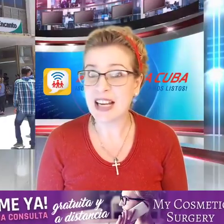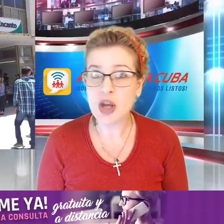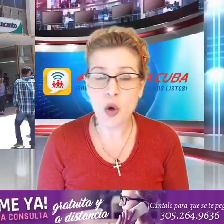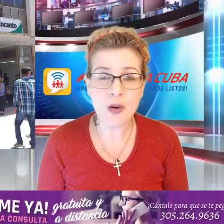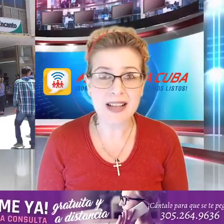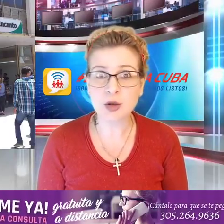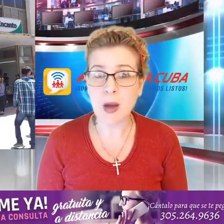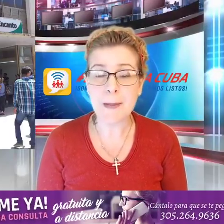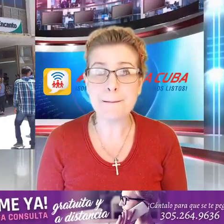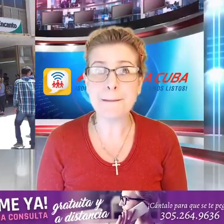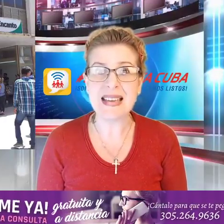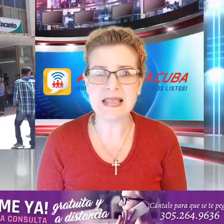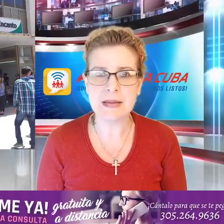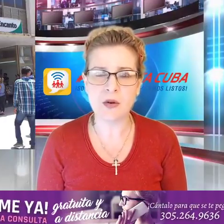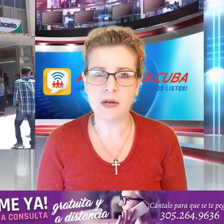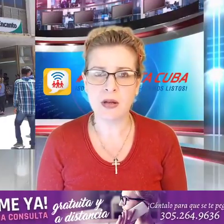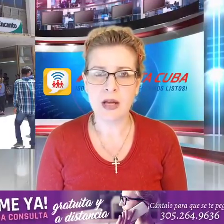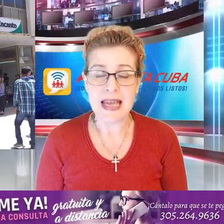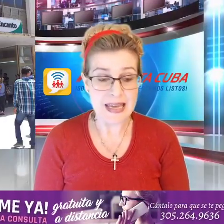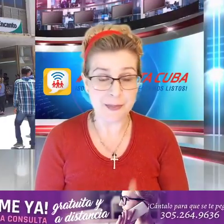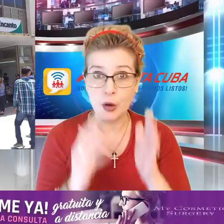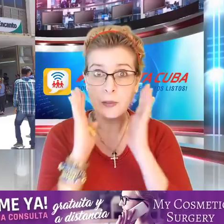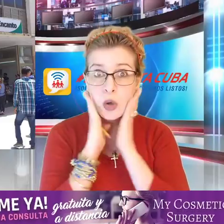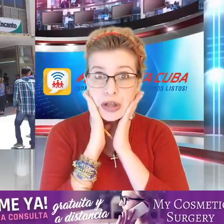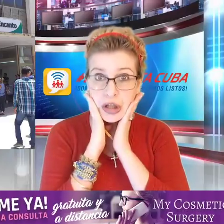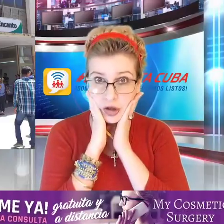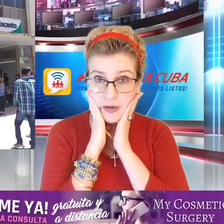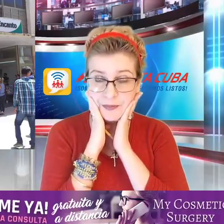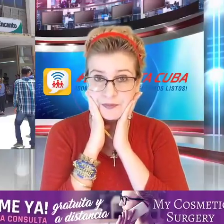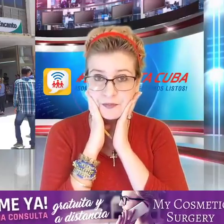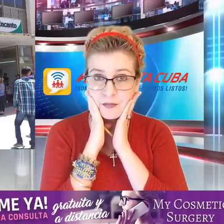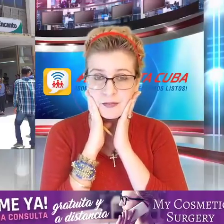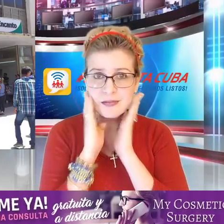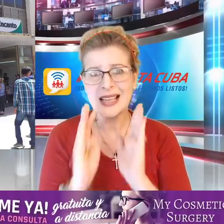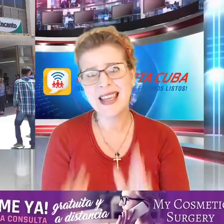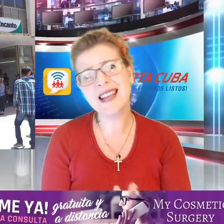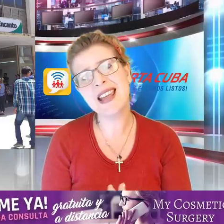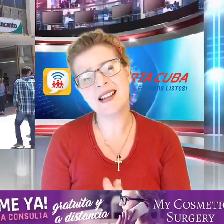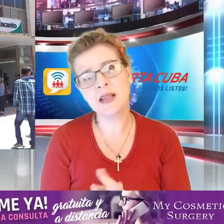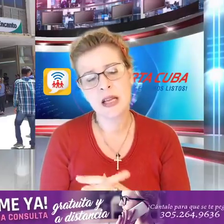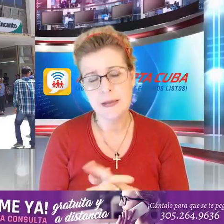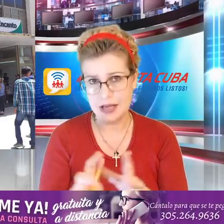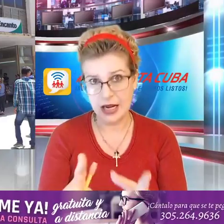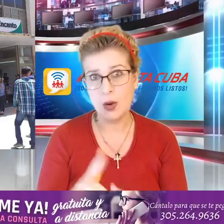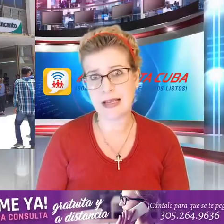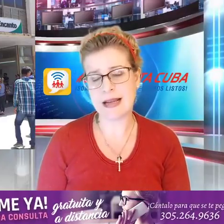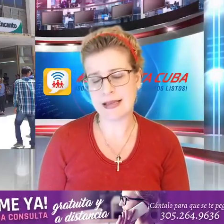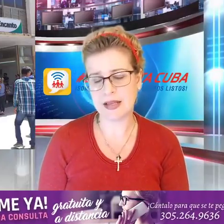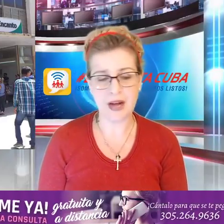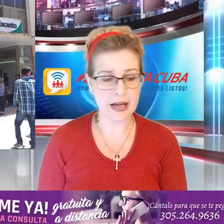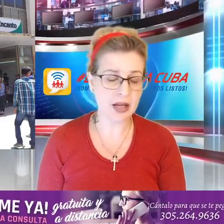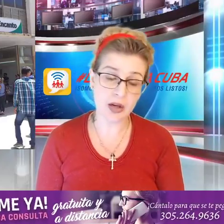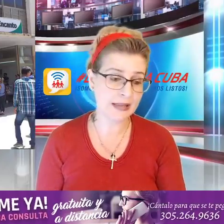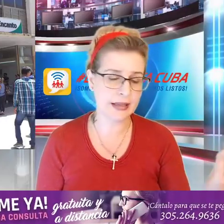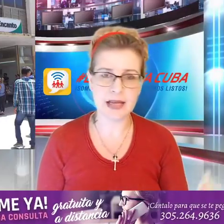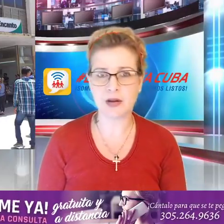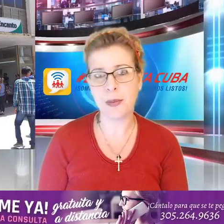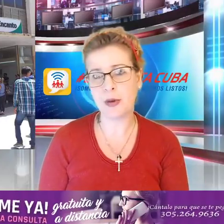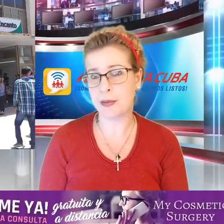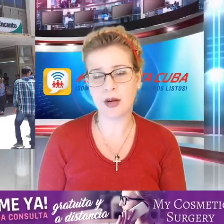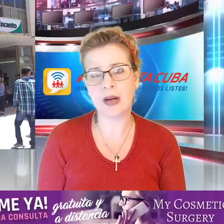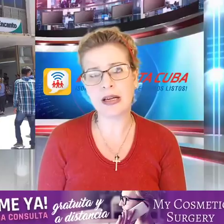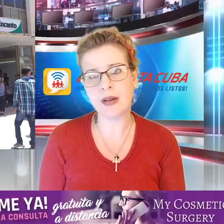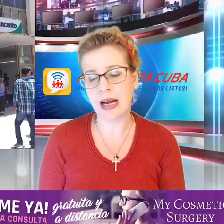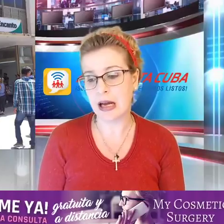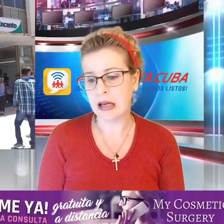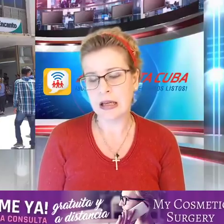Han tenido un actuar pésimo. Y por mucho que digan, y mañana voy a traer esas cifras aquí, hoy las tenía y no las pude